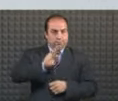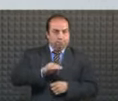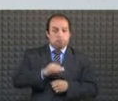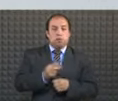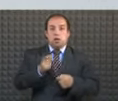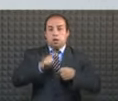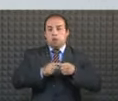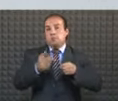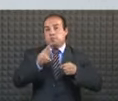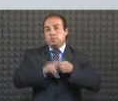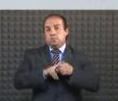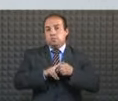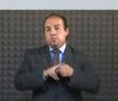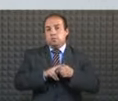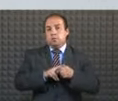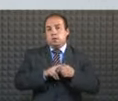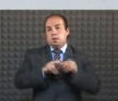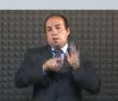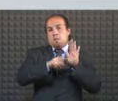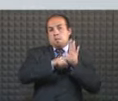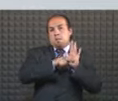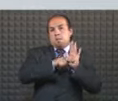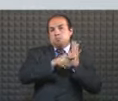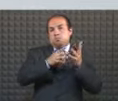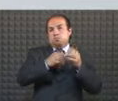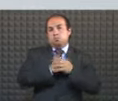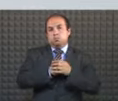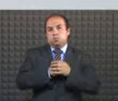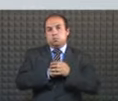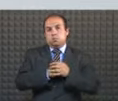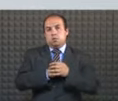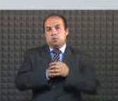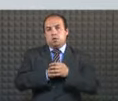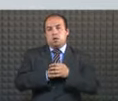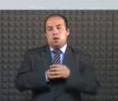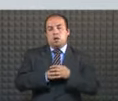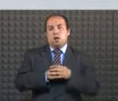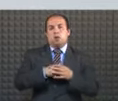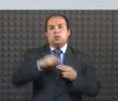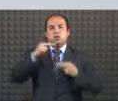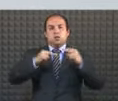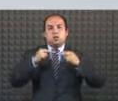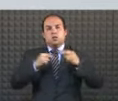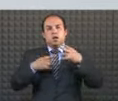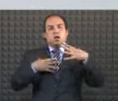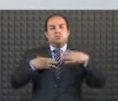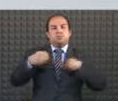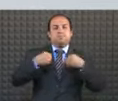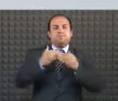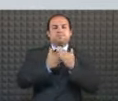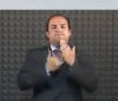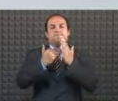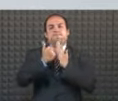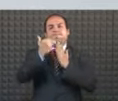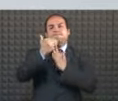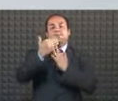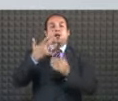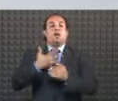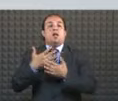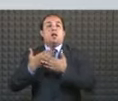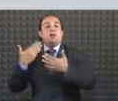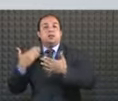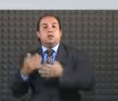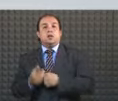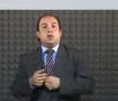que están hospitalizadas, es menor a las olas anteriores que se han tenido. Y sí, nuestra política pues es